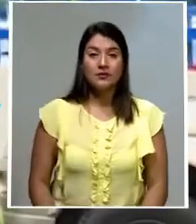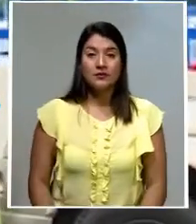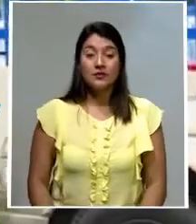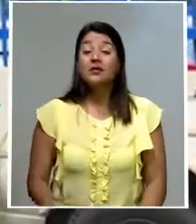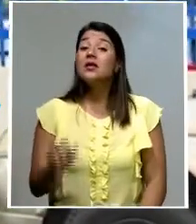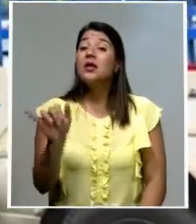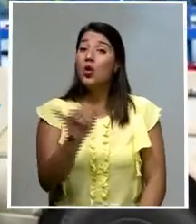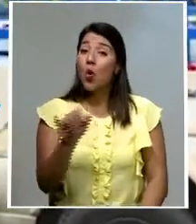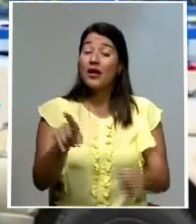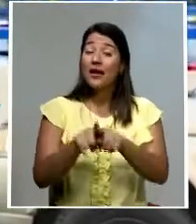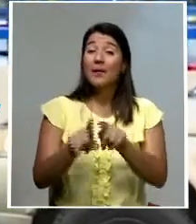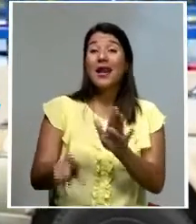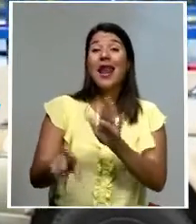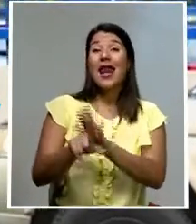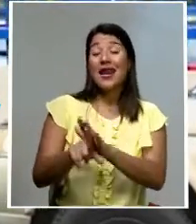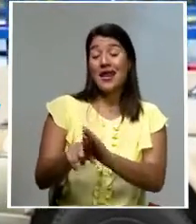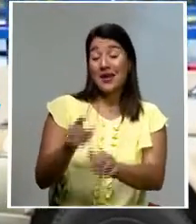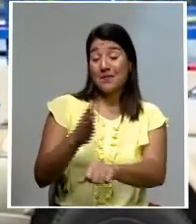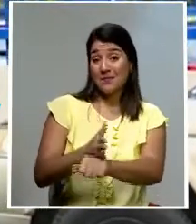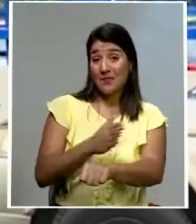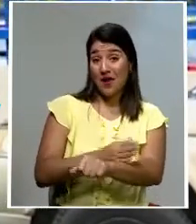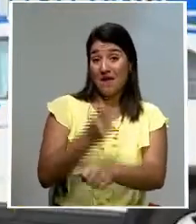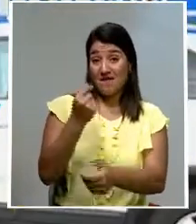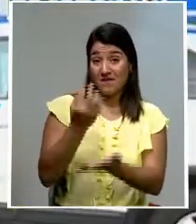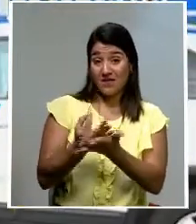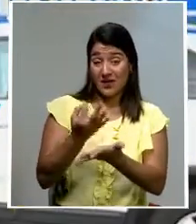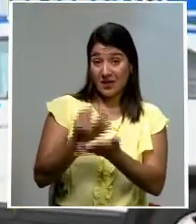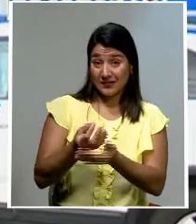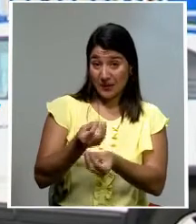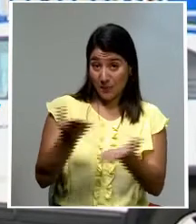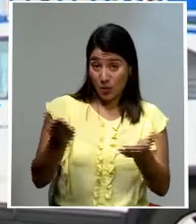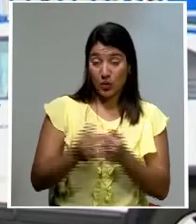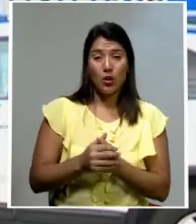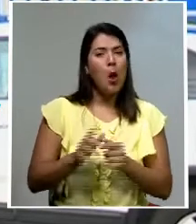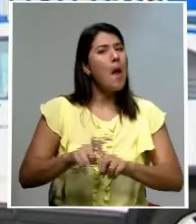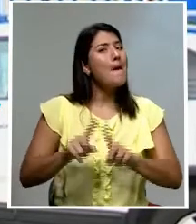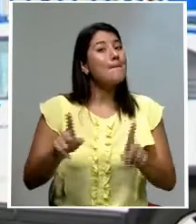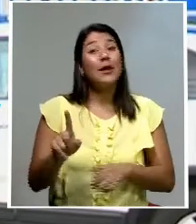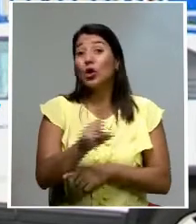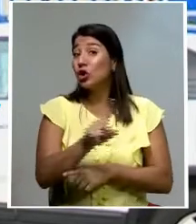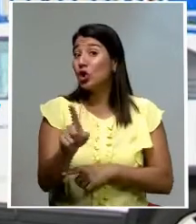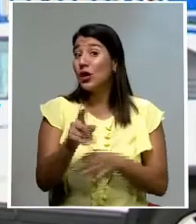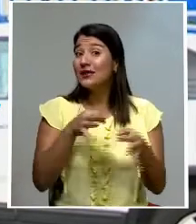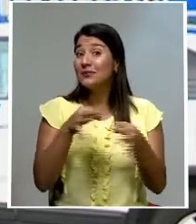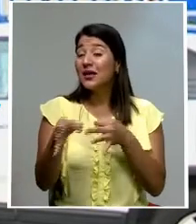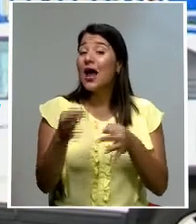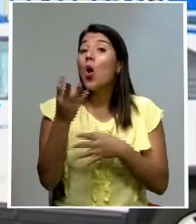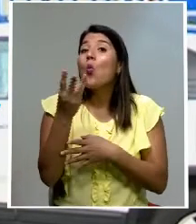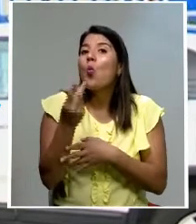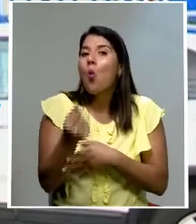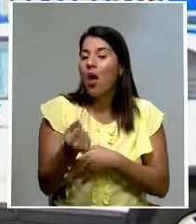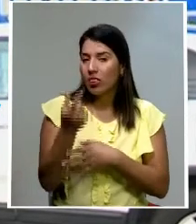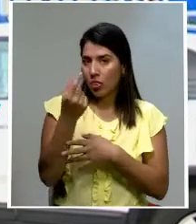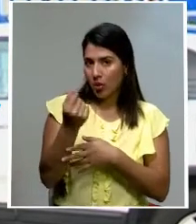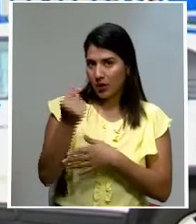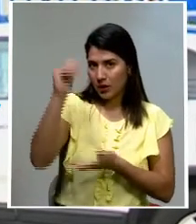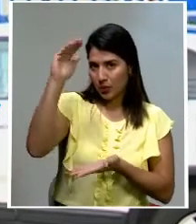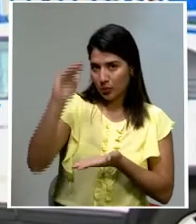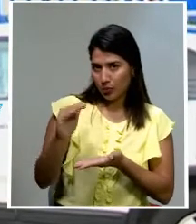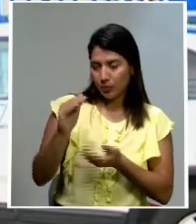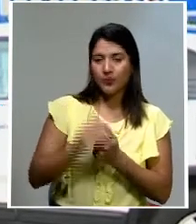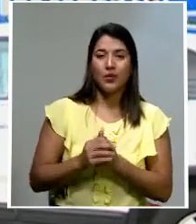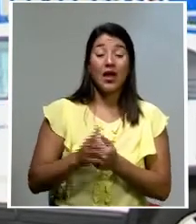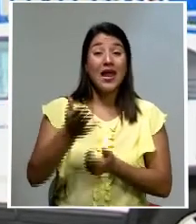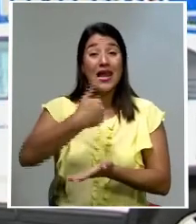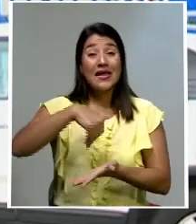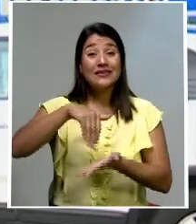así como la Ley de Fortalecimiento de las Finanzas Públicas, aunque no detallaron de cuánto será la reducción del presupuesto. Los centros